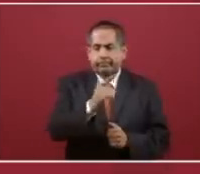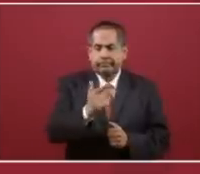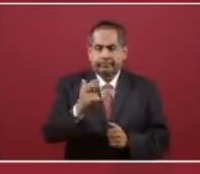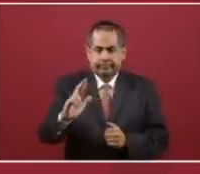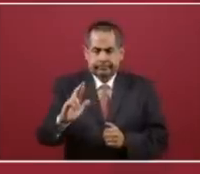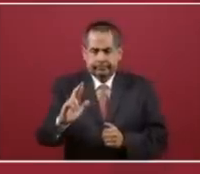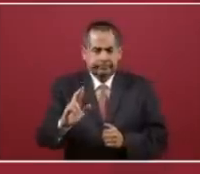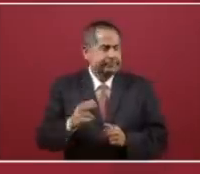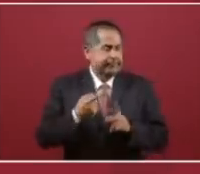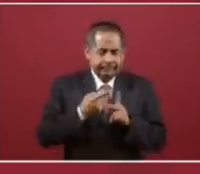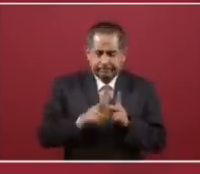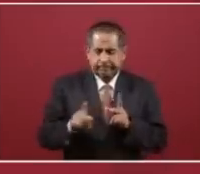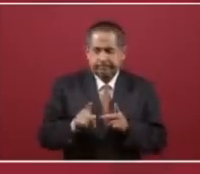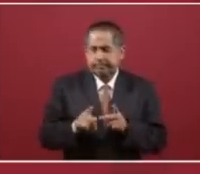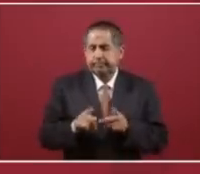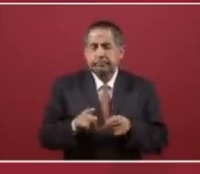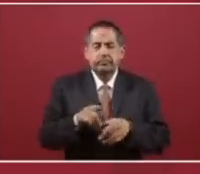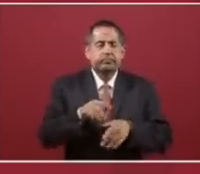electoral